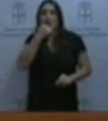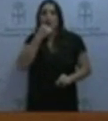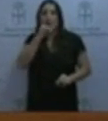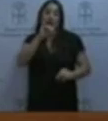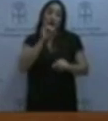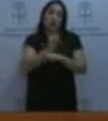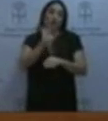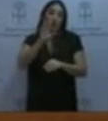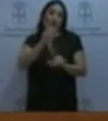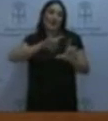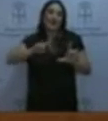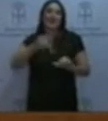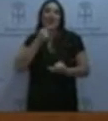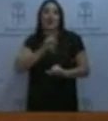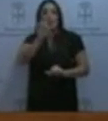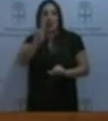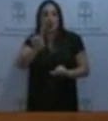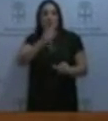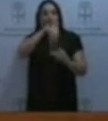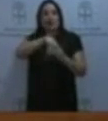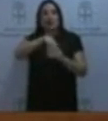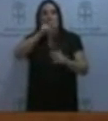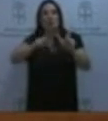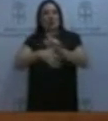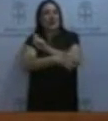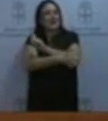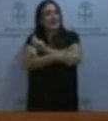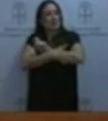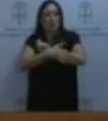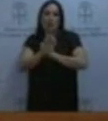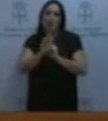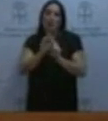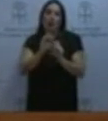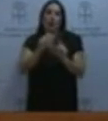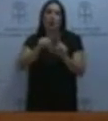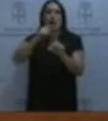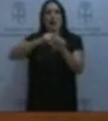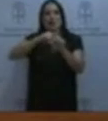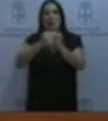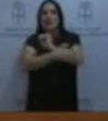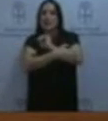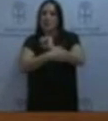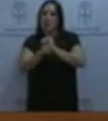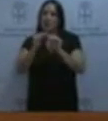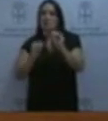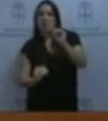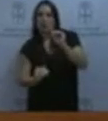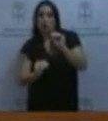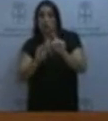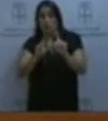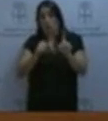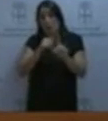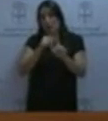INE, pertenece al colectivo de personas pobres o vive por debajo del umbral de la pobreza. A la hora de encontrar un puesto de trabajo,